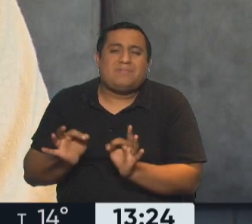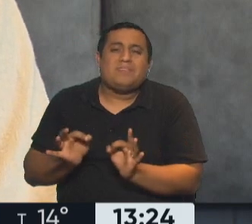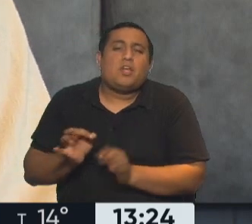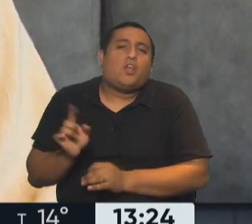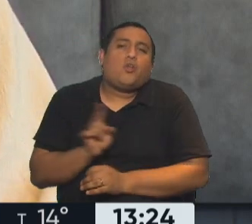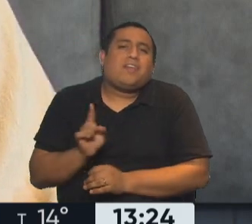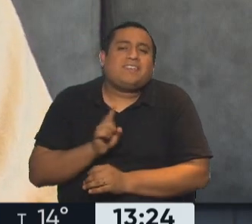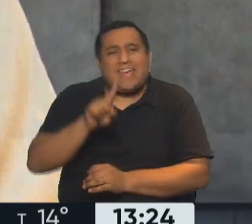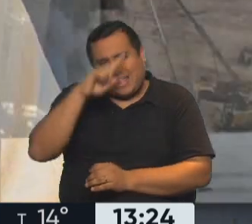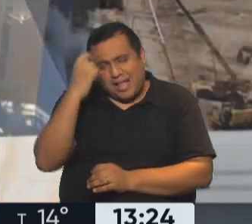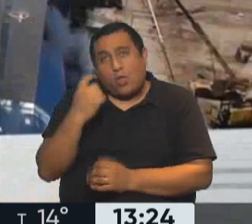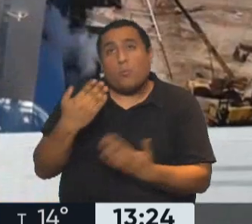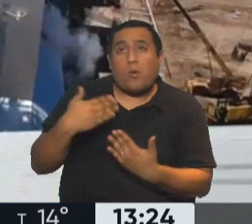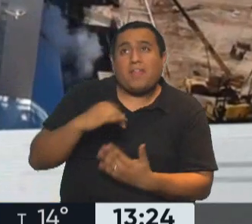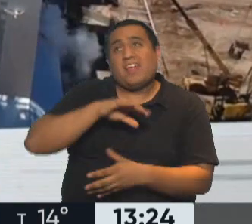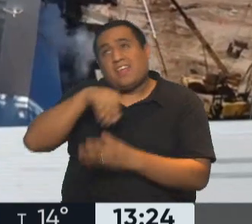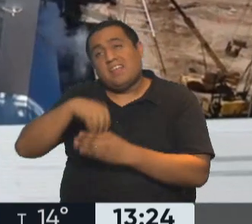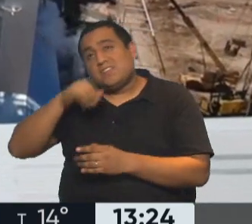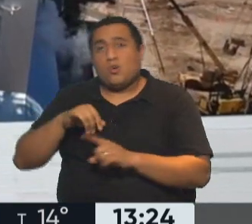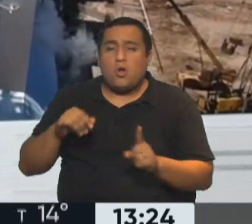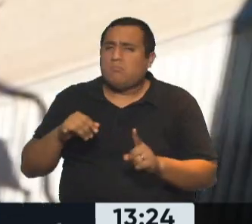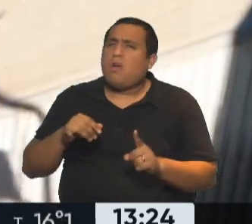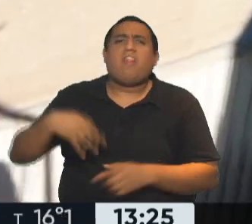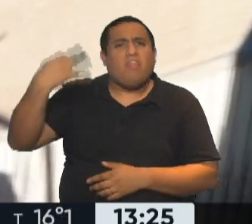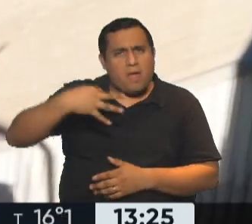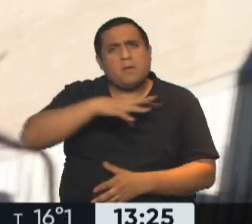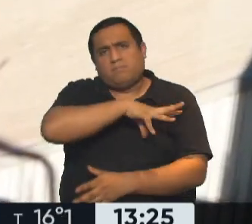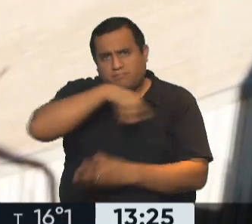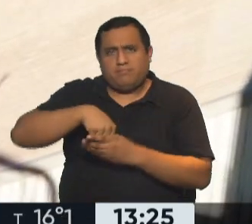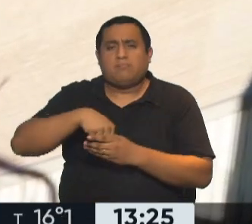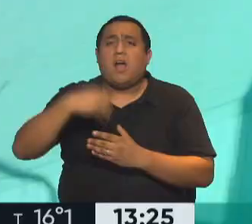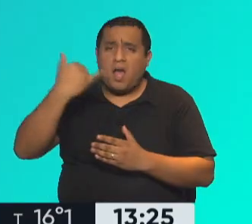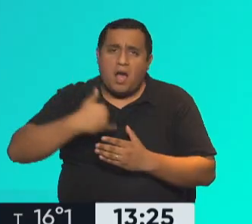el Estado puede o no puede intervenir. El Estado debe intervenir y tiene las herramientas legales para hacerlo.